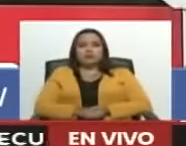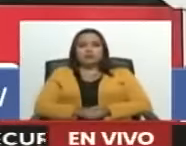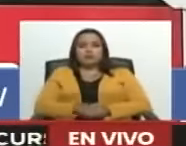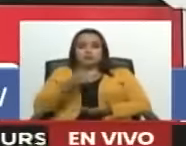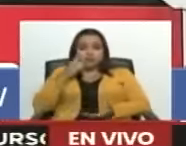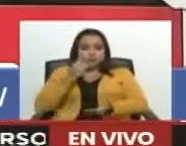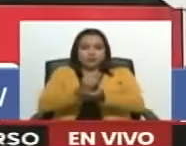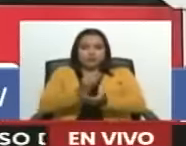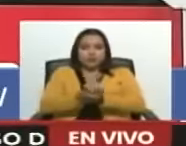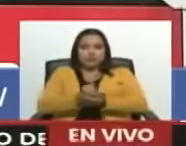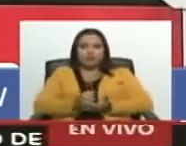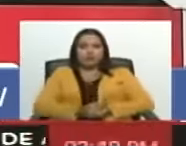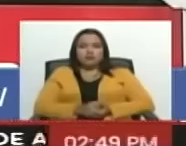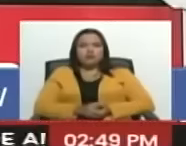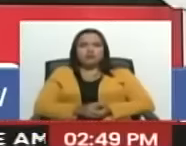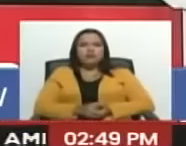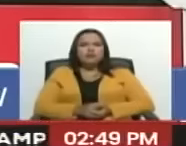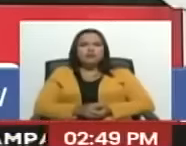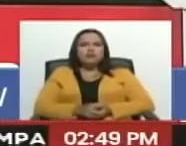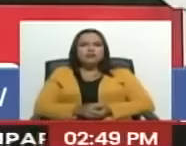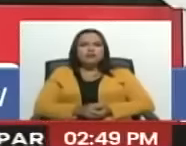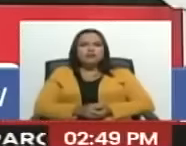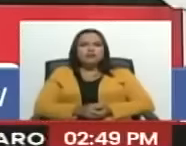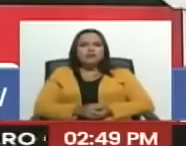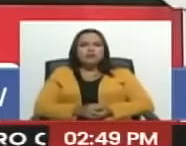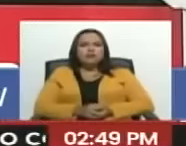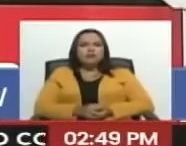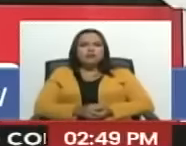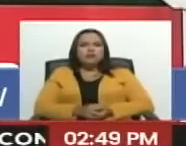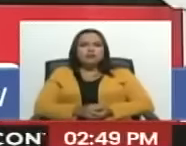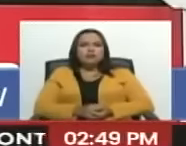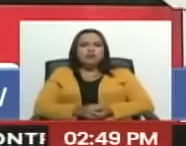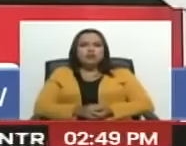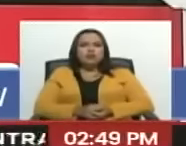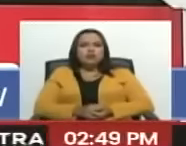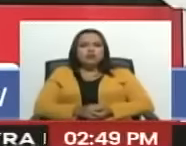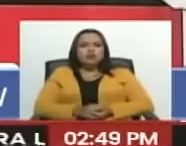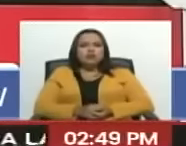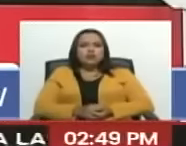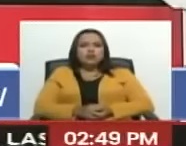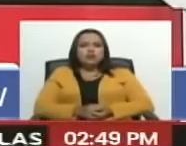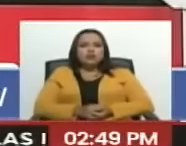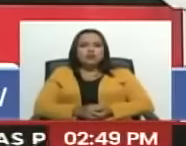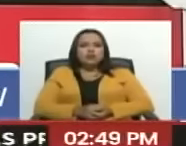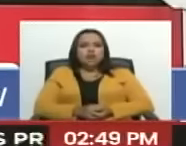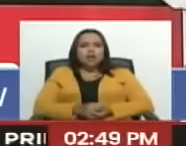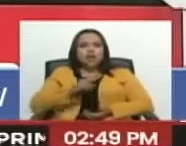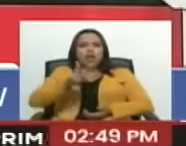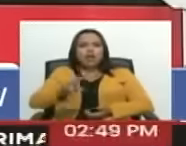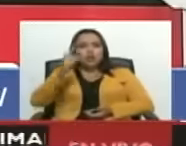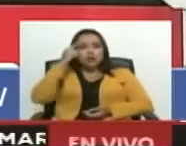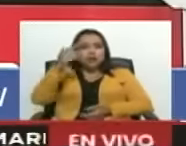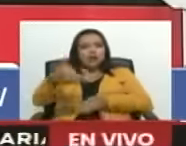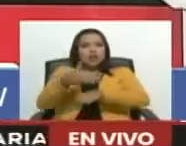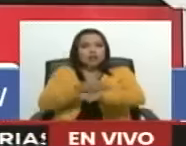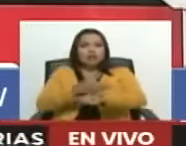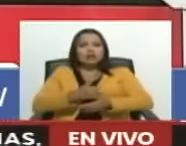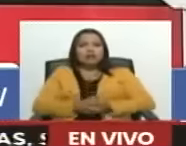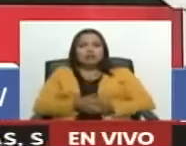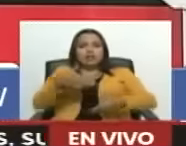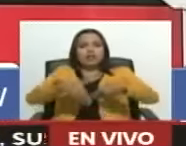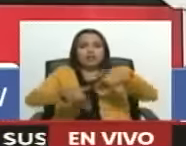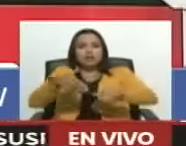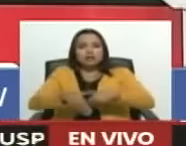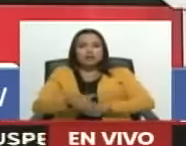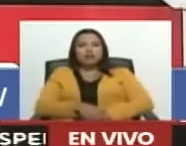Nótese que las mesas se instalan el día 1 de diciembre, es decir, dos días antes de las elecciones. ¿Por